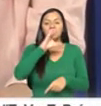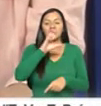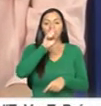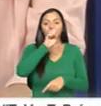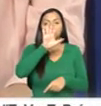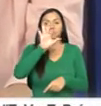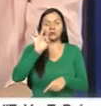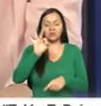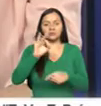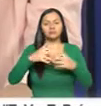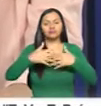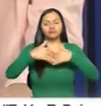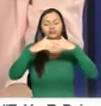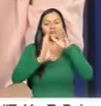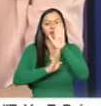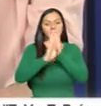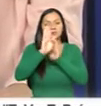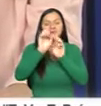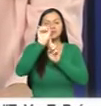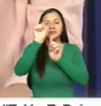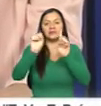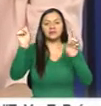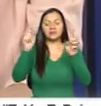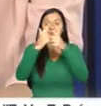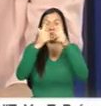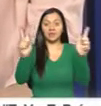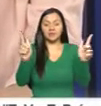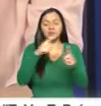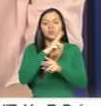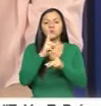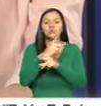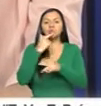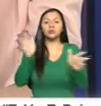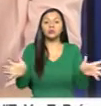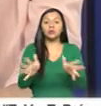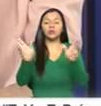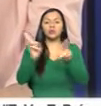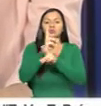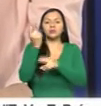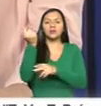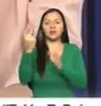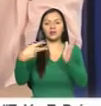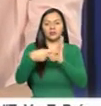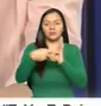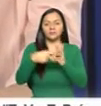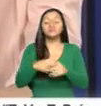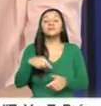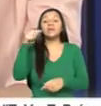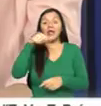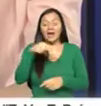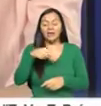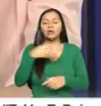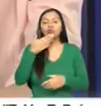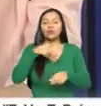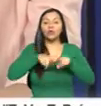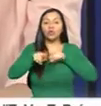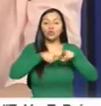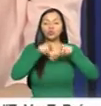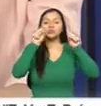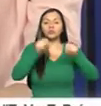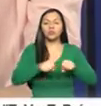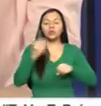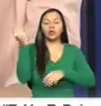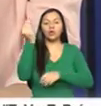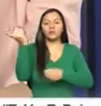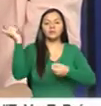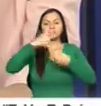se impulsa el desarrollo de software y hardware libre para promover el uso de dinero electrónico. En este certamen podrán participar